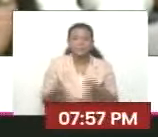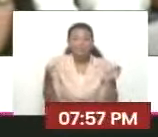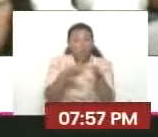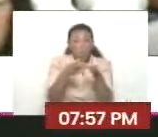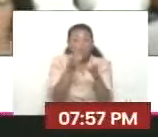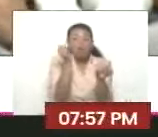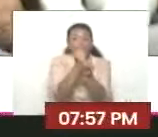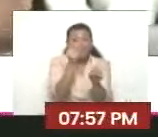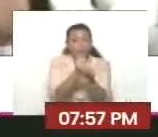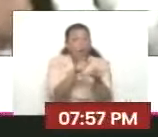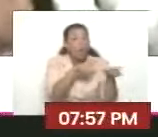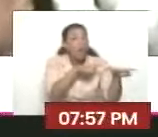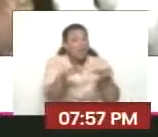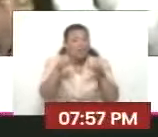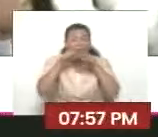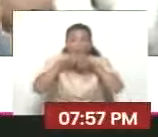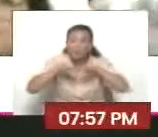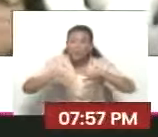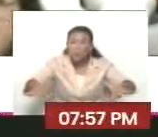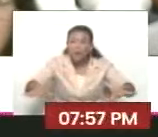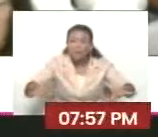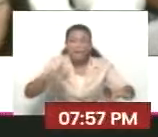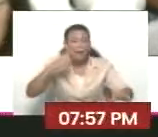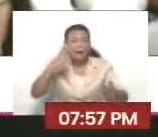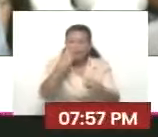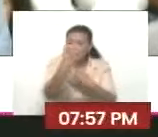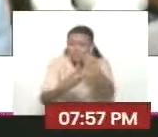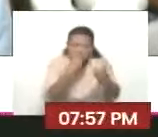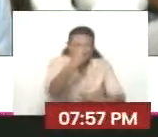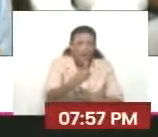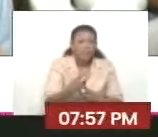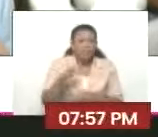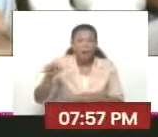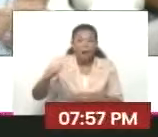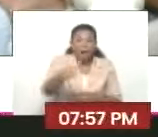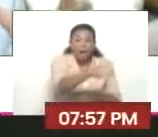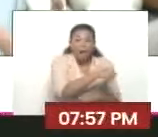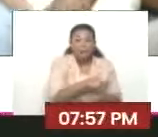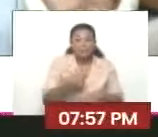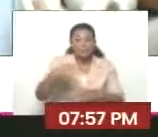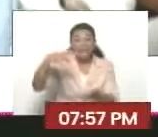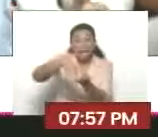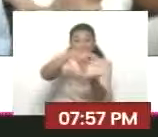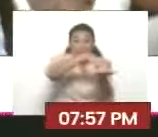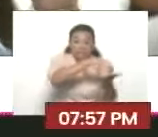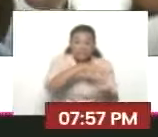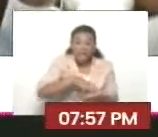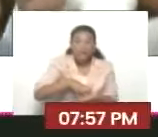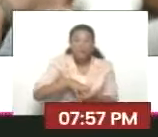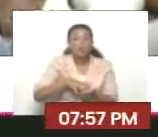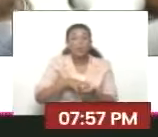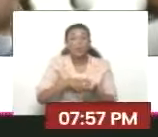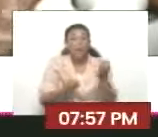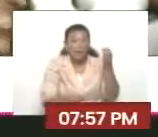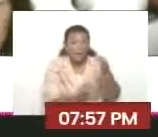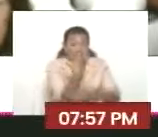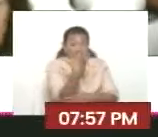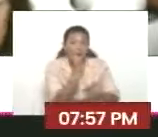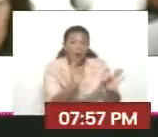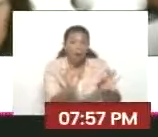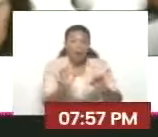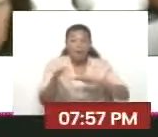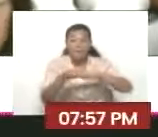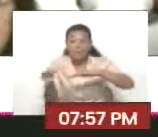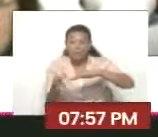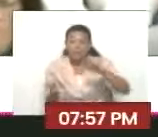trabajo, presidente, ya está desplegado, va a estar visitando los estados. La idea es constituir estos equipos promotores nacionales,